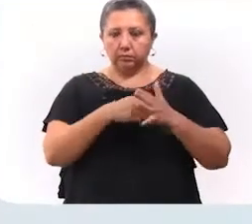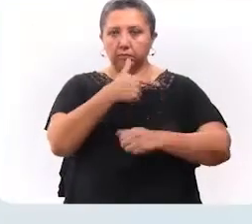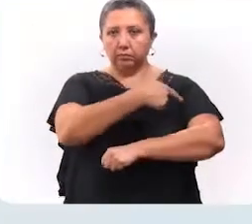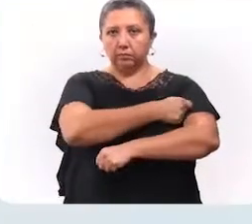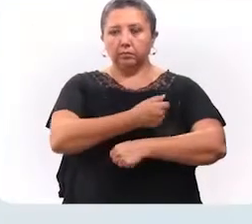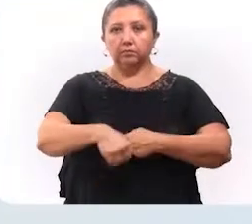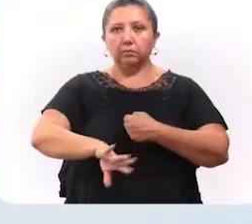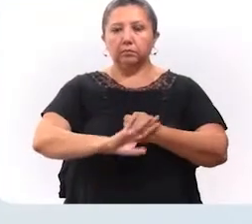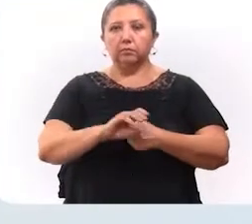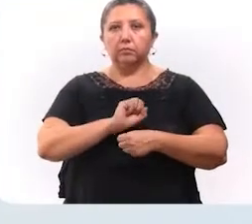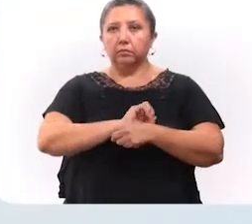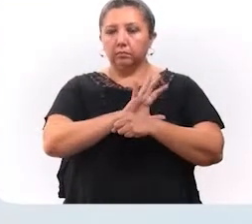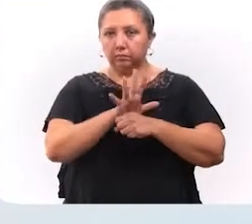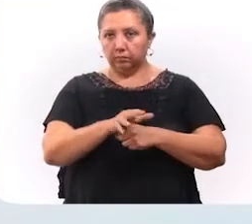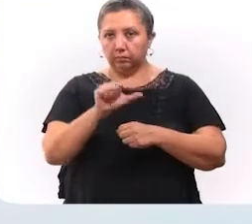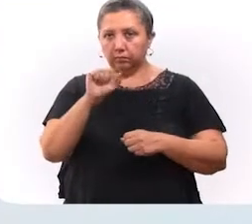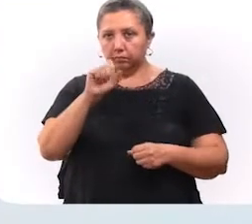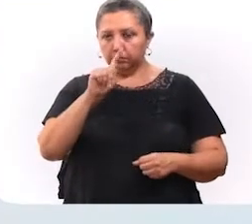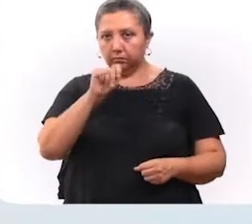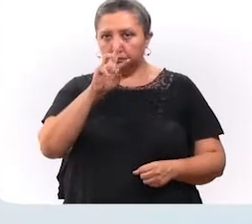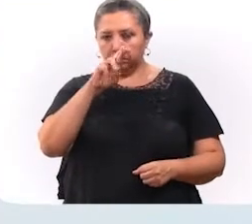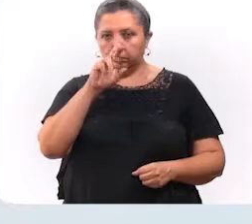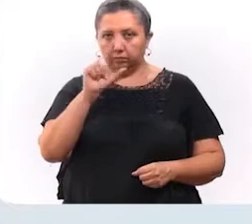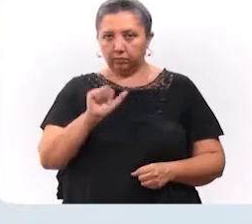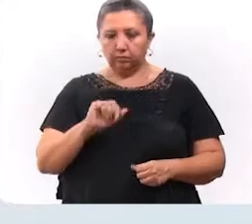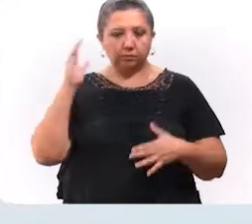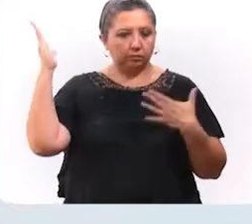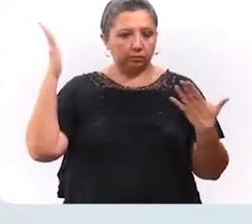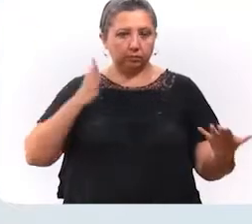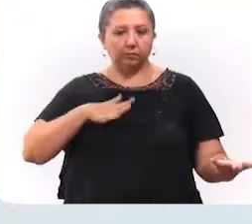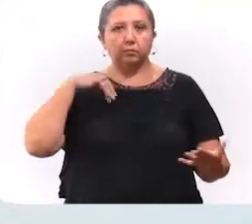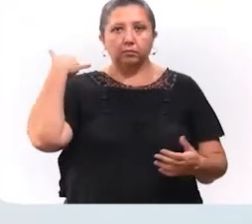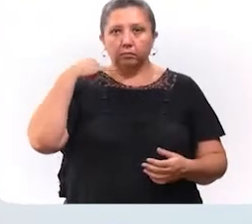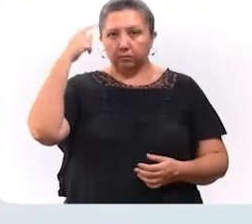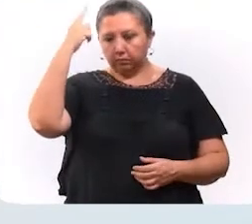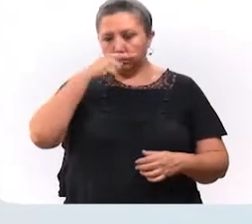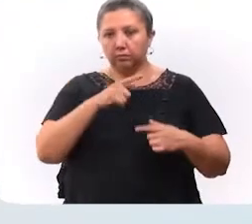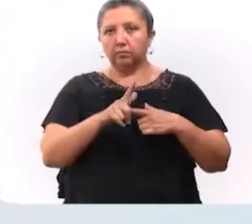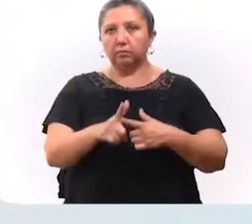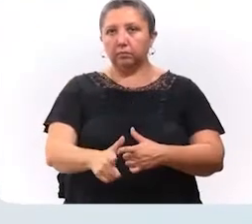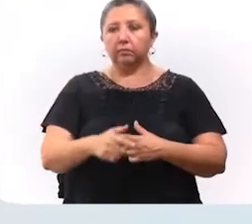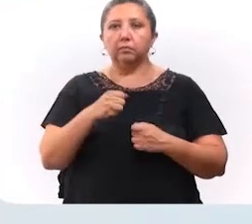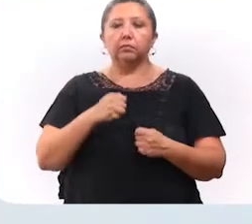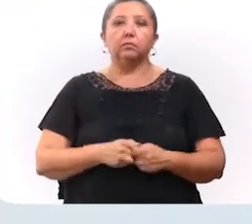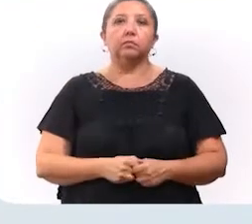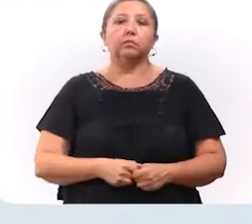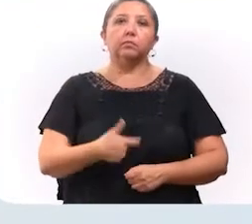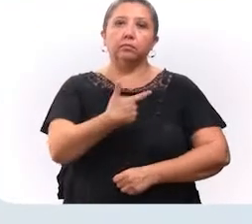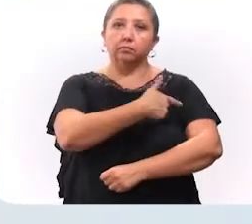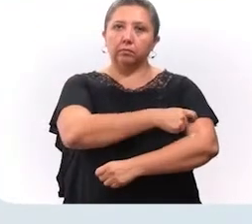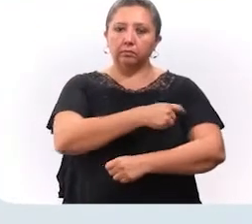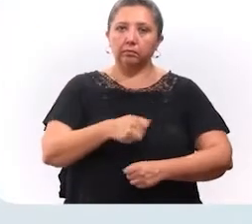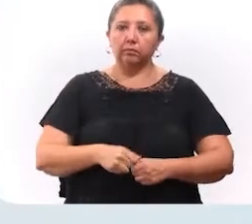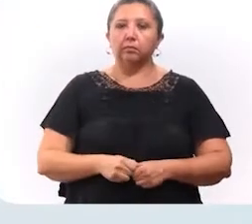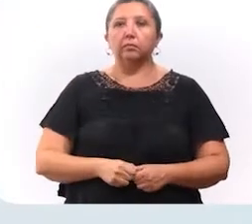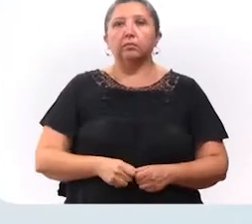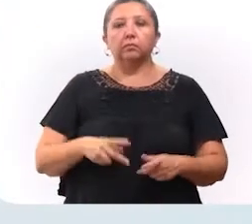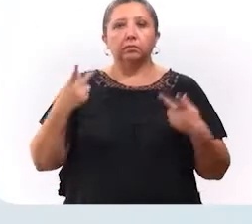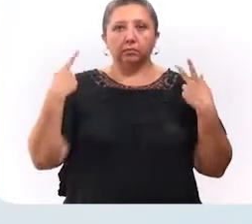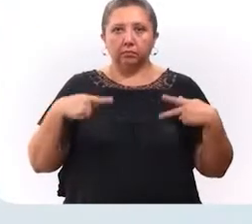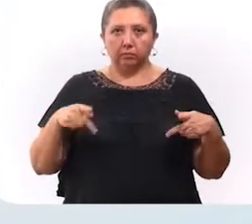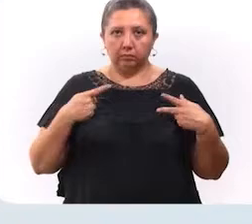el coronavirus de la farmacéutica AstraZeneca arribó a Yucatán para continuar con la aplicación de dosis de refuerzo